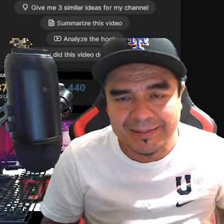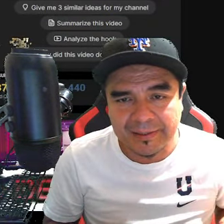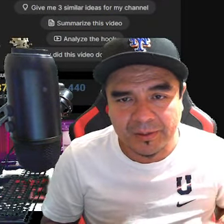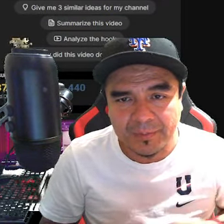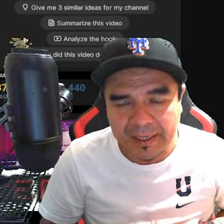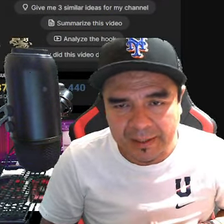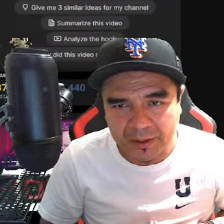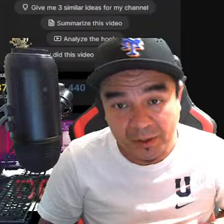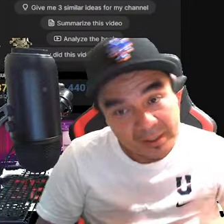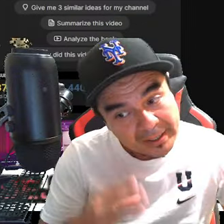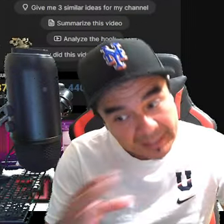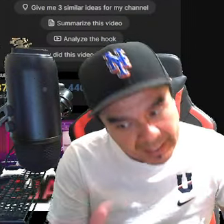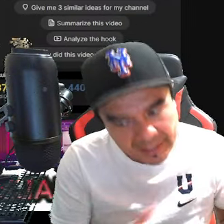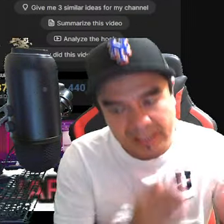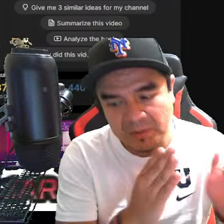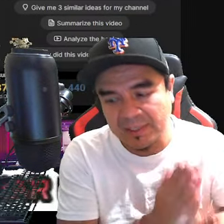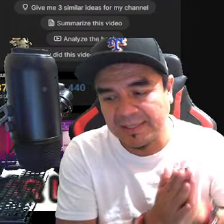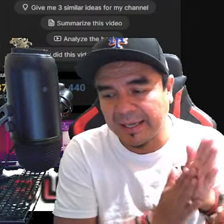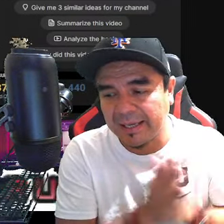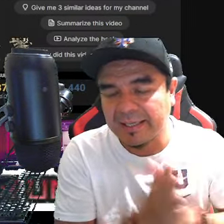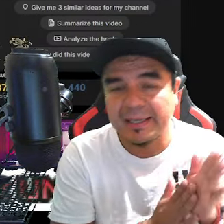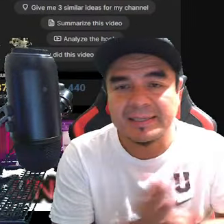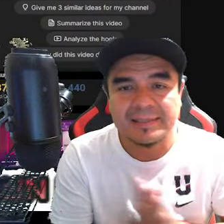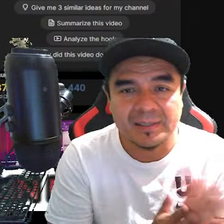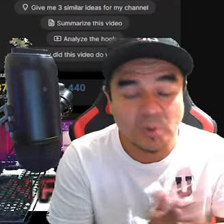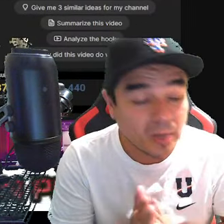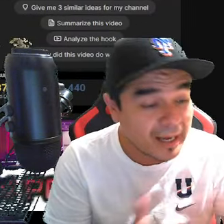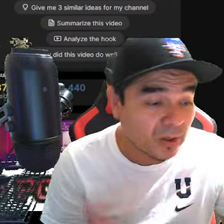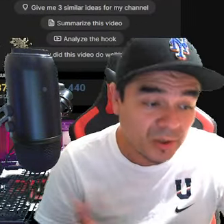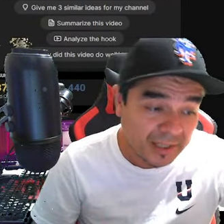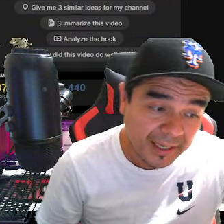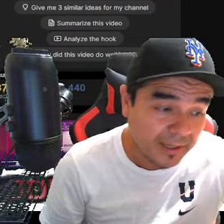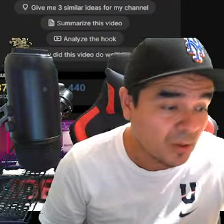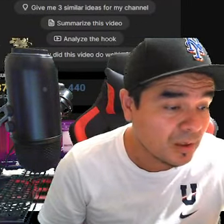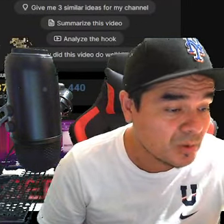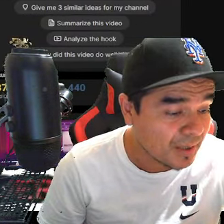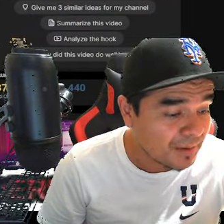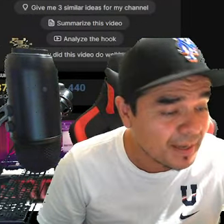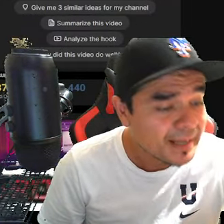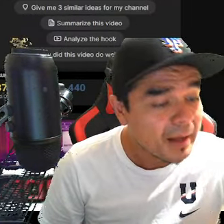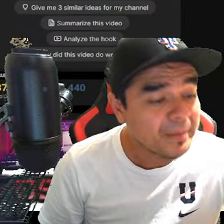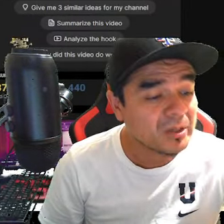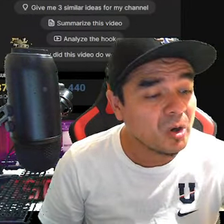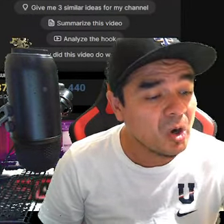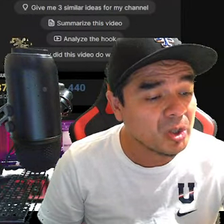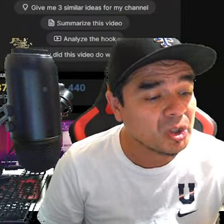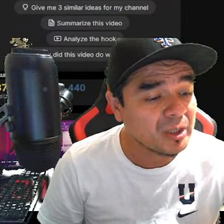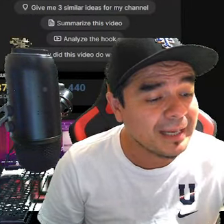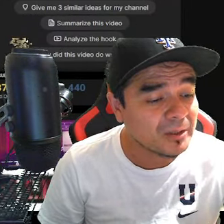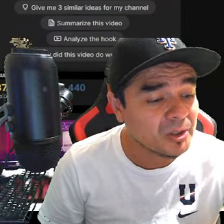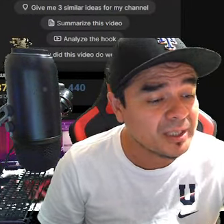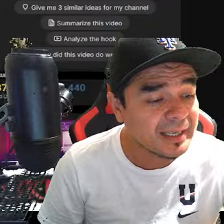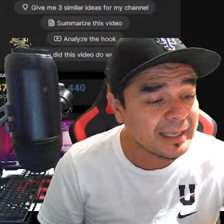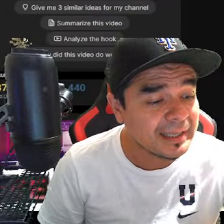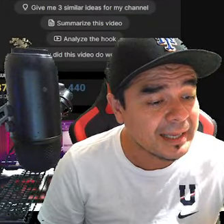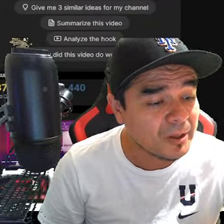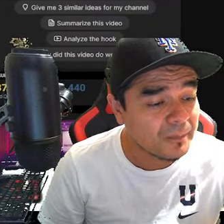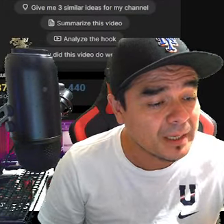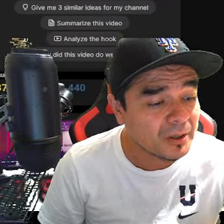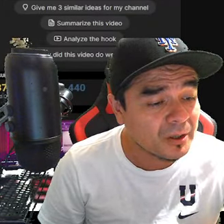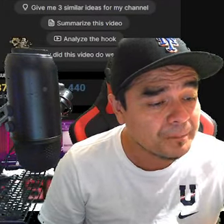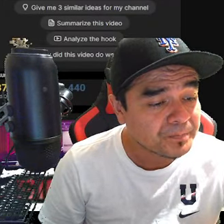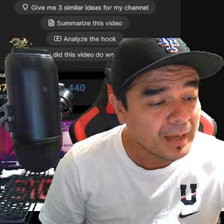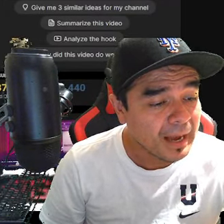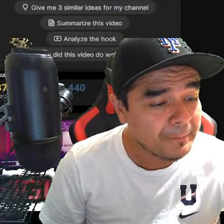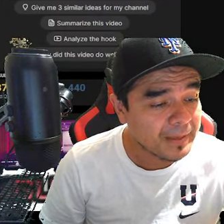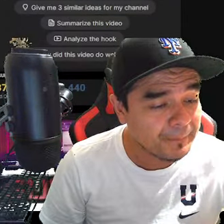del centro de México. Ahí ya ustedes saquen su horario, no sé en dónde usted viva, pero 8 de la noche, el día